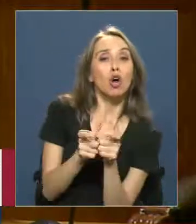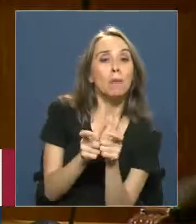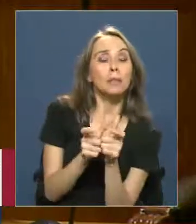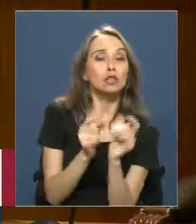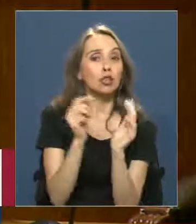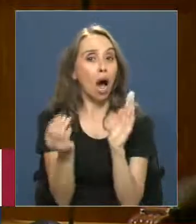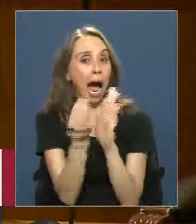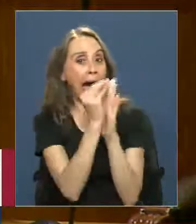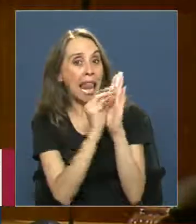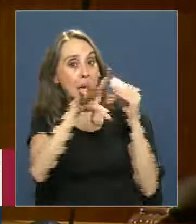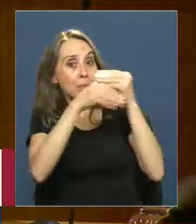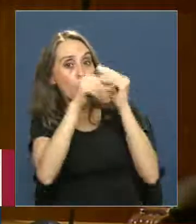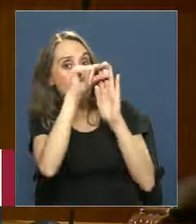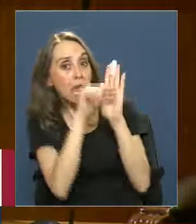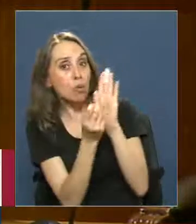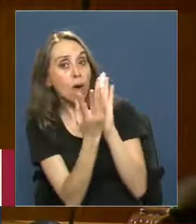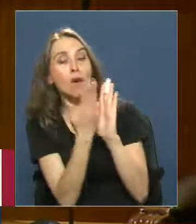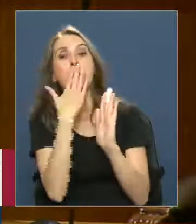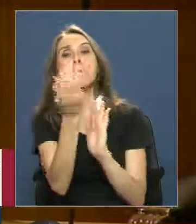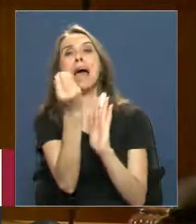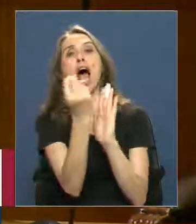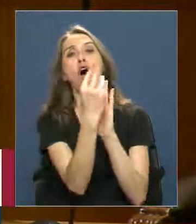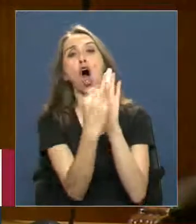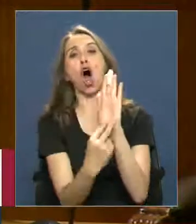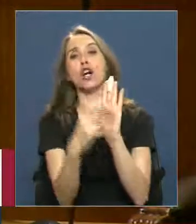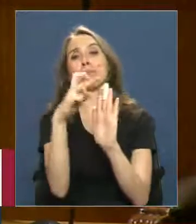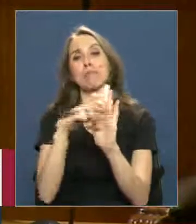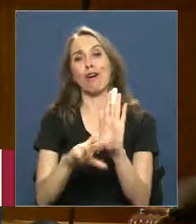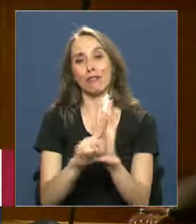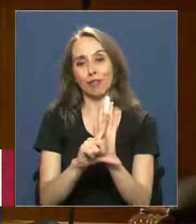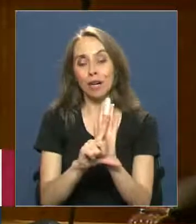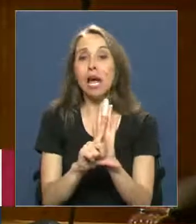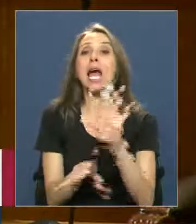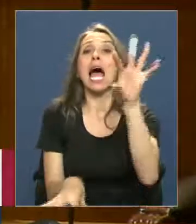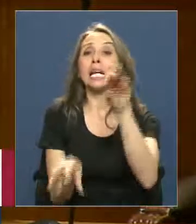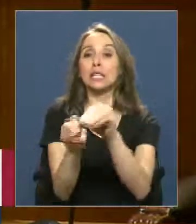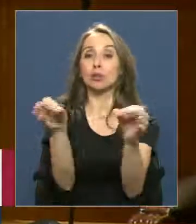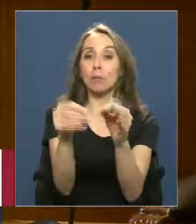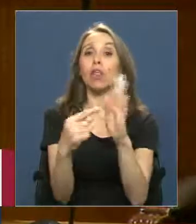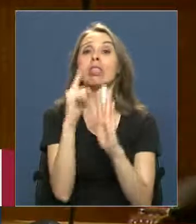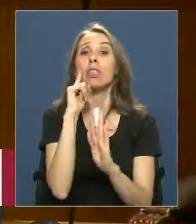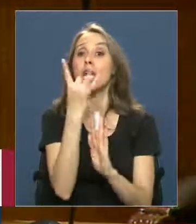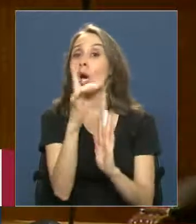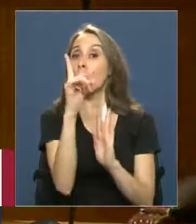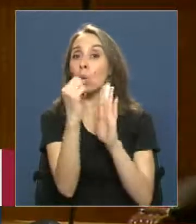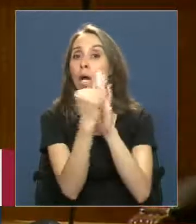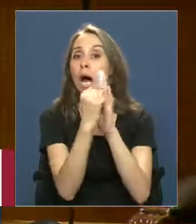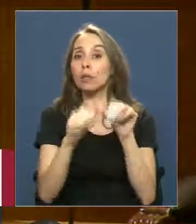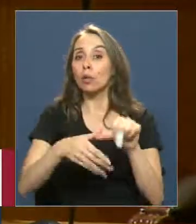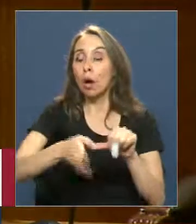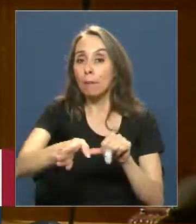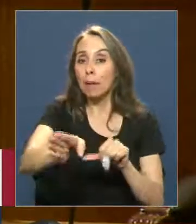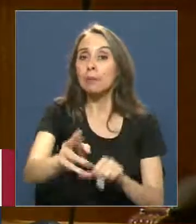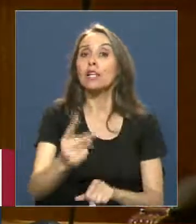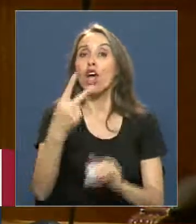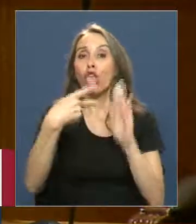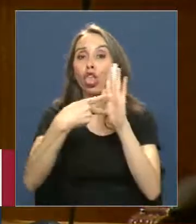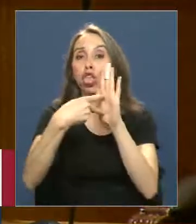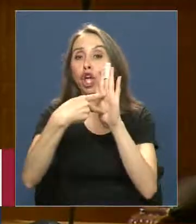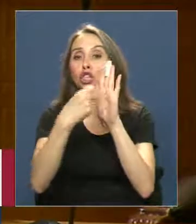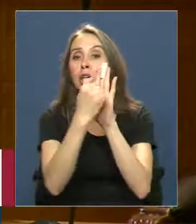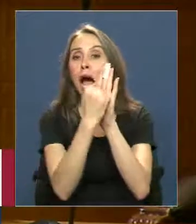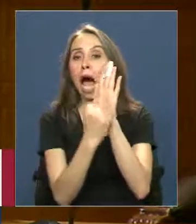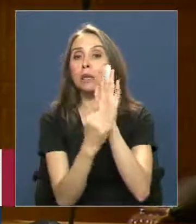mejoran sustantivamente el proyecto. En resumen, el proyecto consta de un artículo único permanente y 2